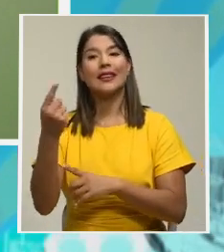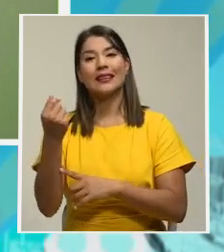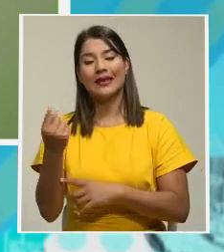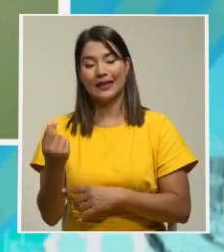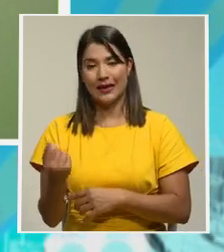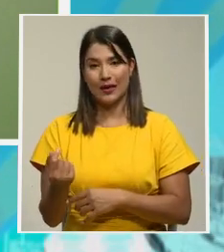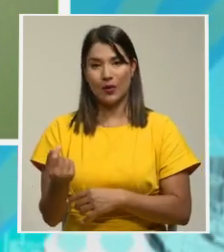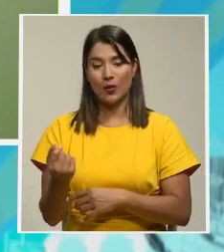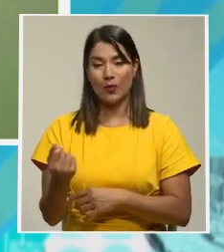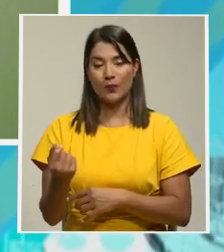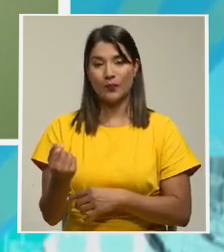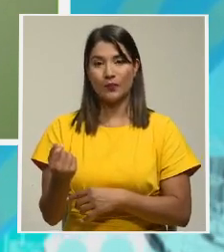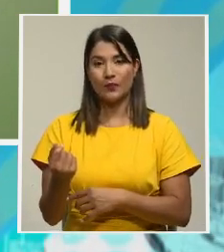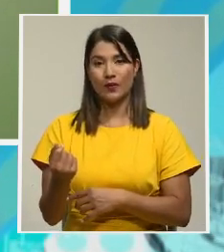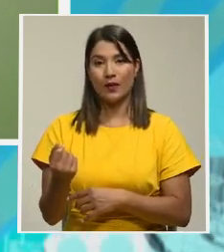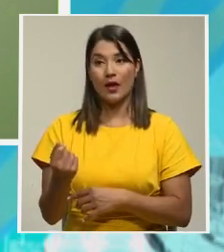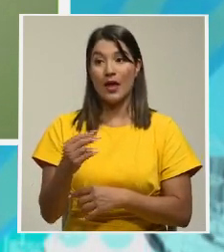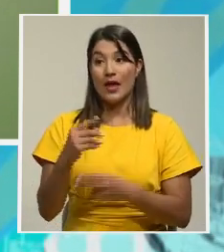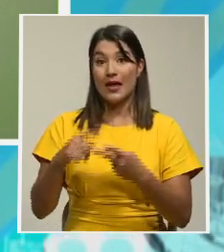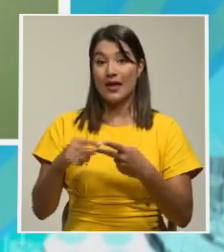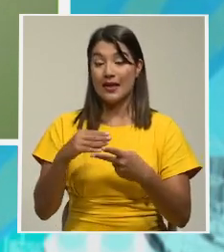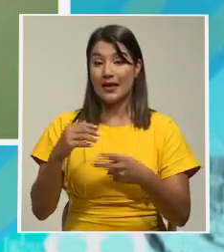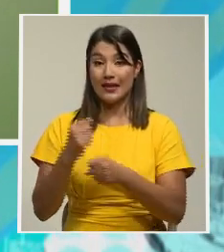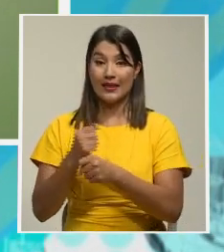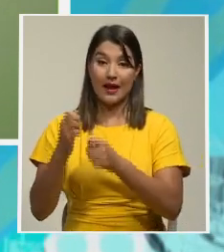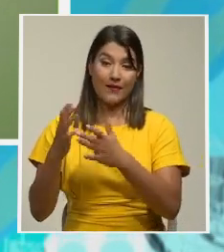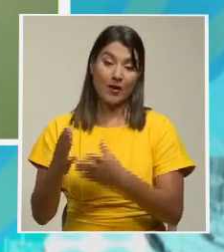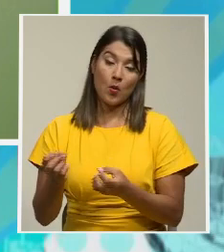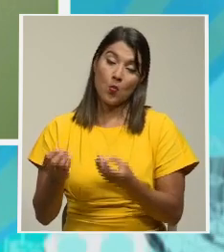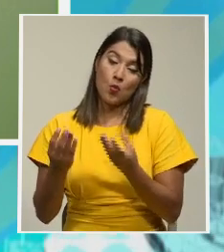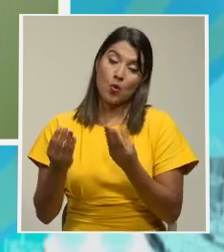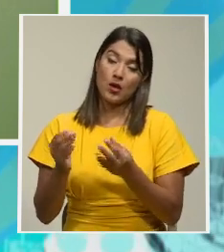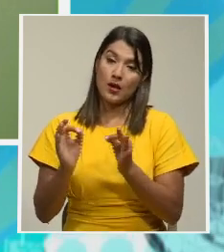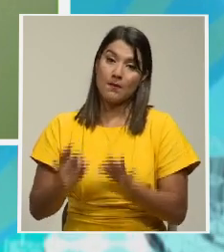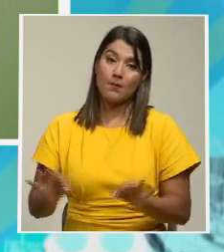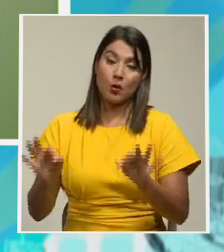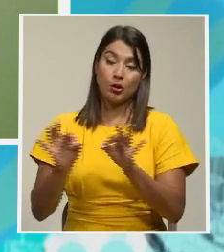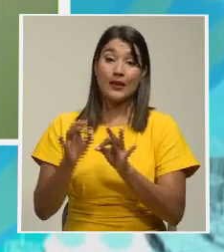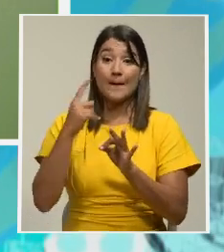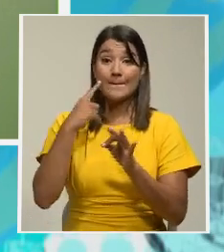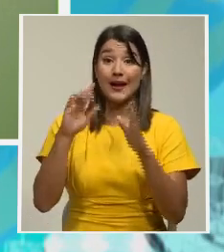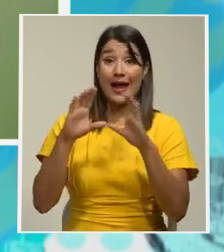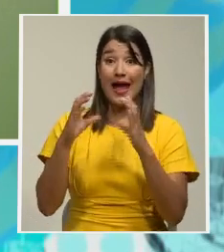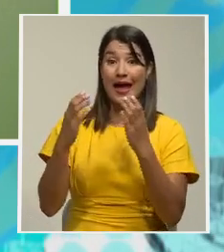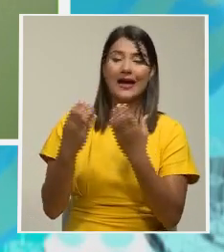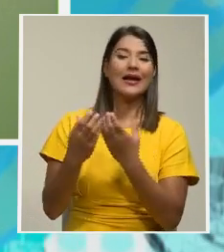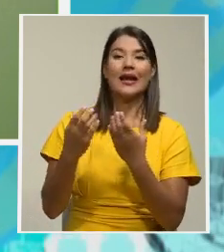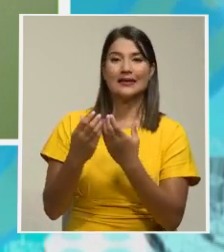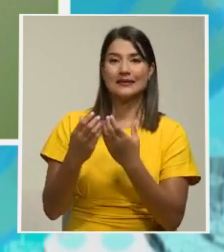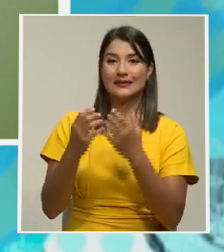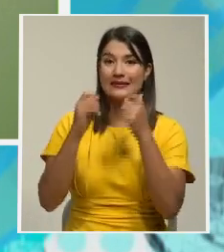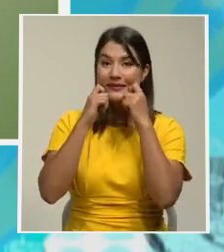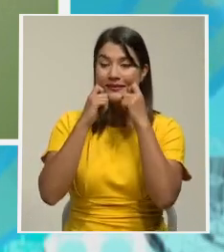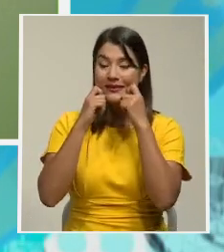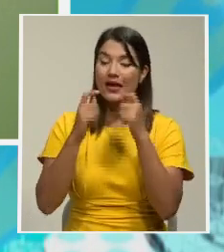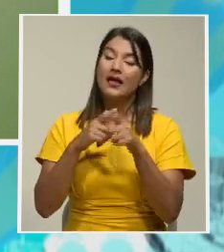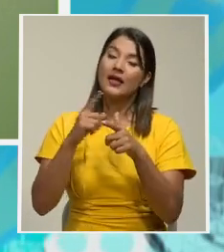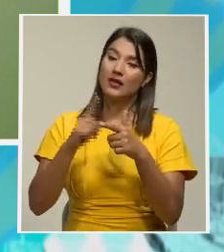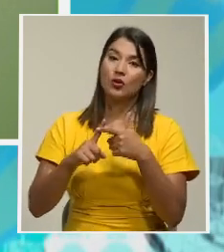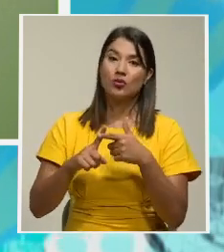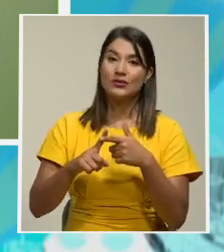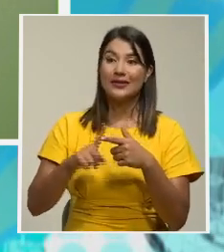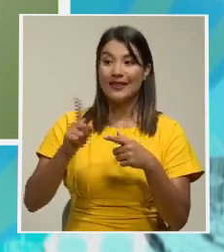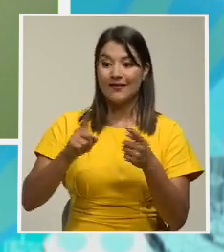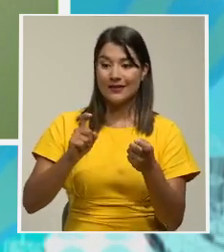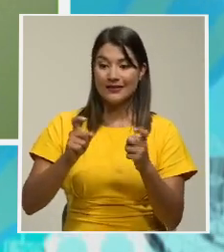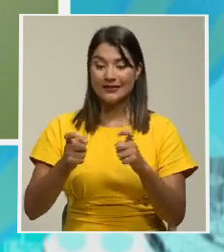recursos de humano es imprescindible para una presencialidad y, por lo tanto, se requiere ajustar de acuerdo a lo que